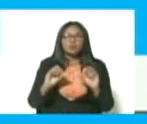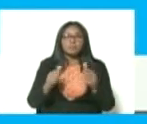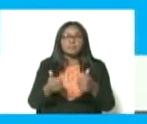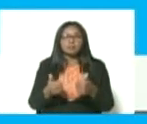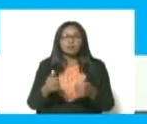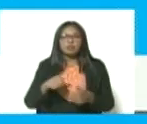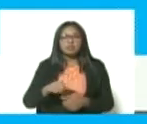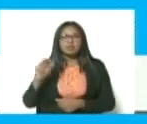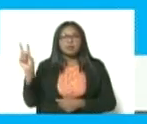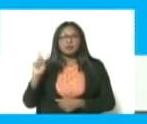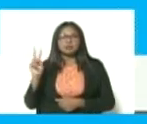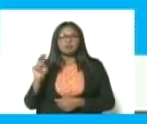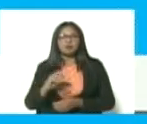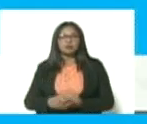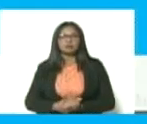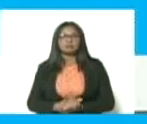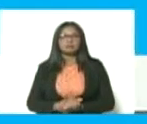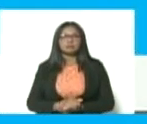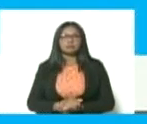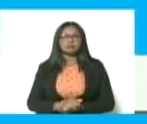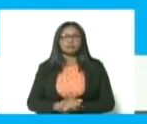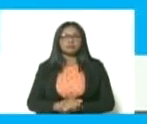de Venezuela,